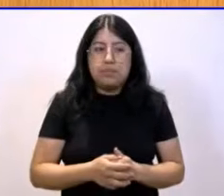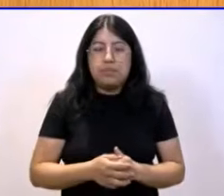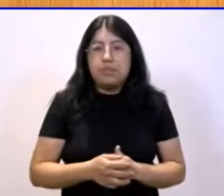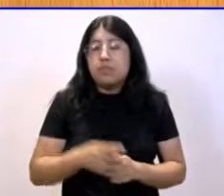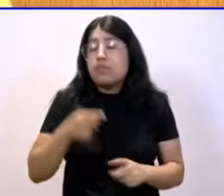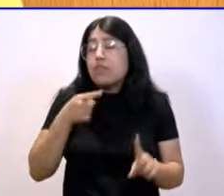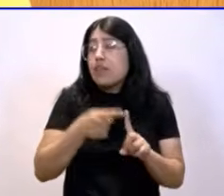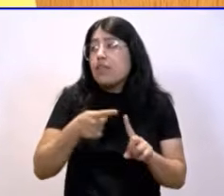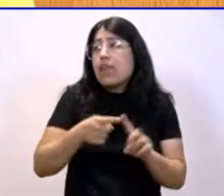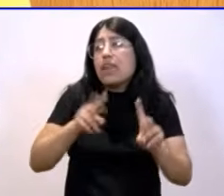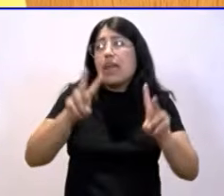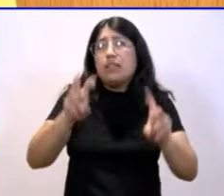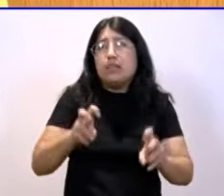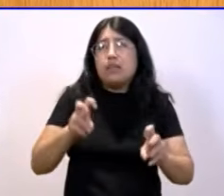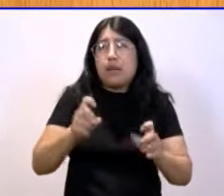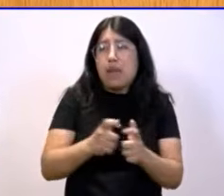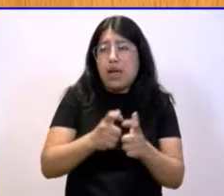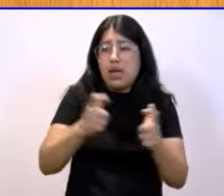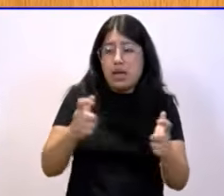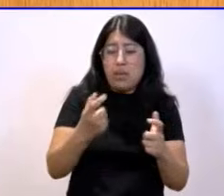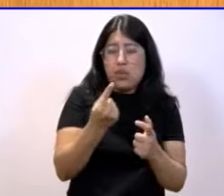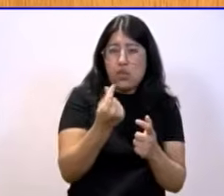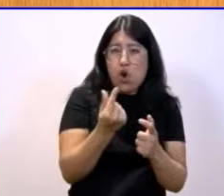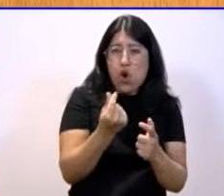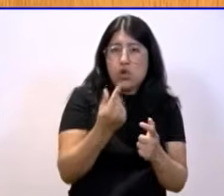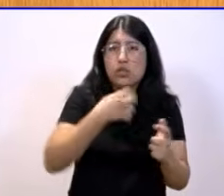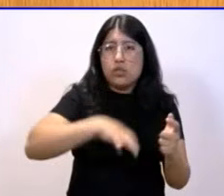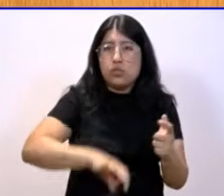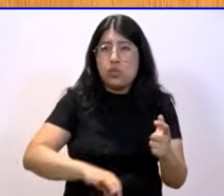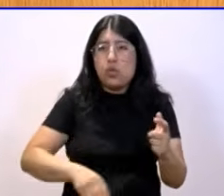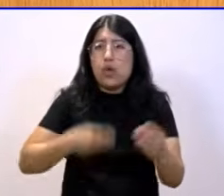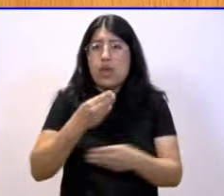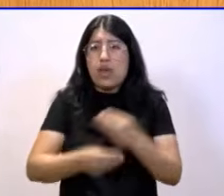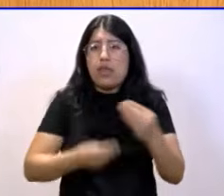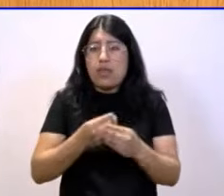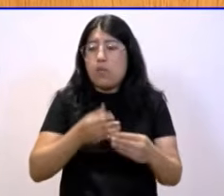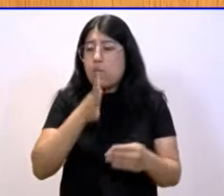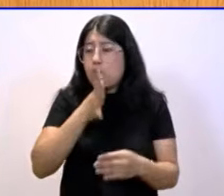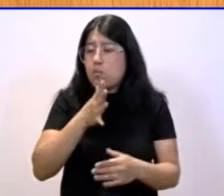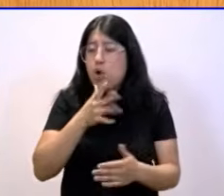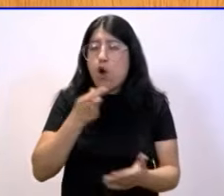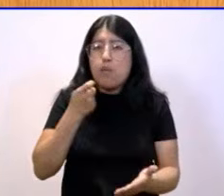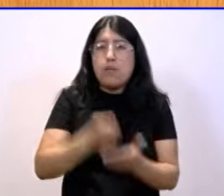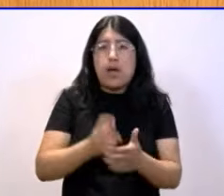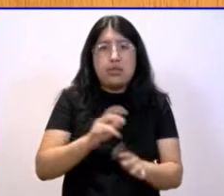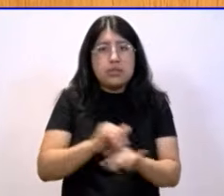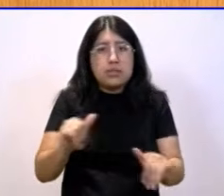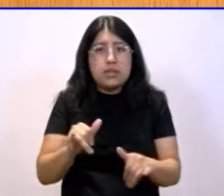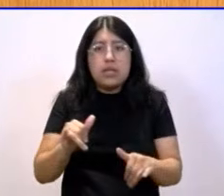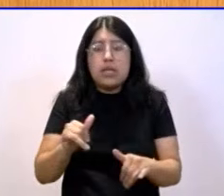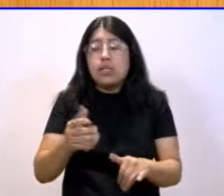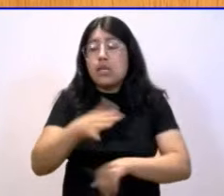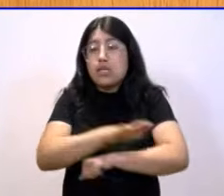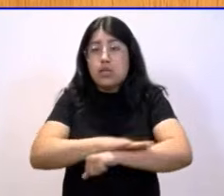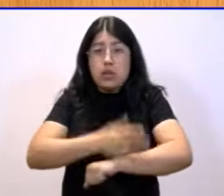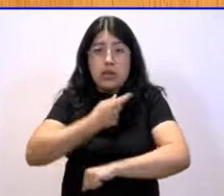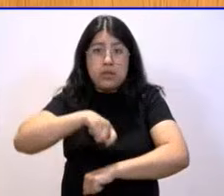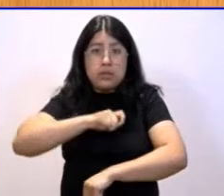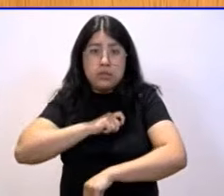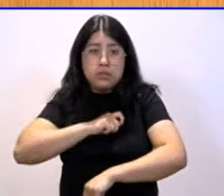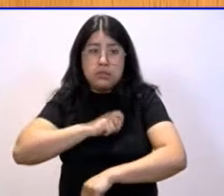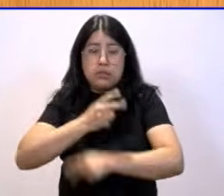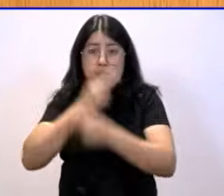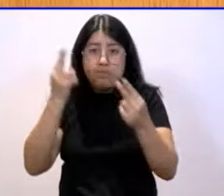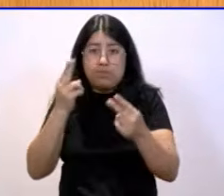referencia usted a este incremento de costes que puede tener este pago de las indemnizaciones. Además, el Gobierno de España ha manifestado públicamente que va